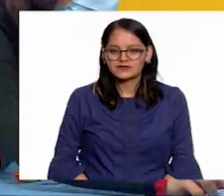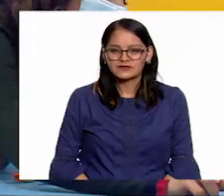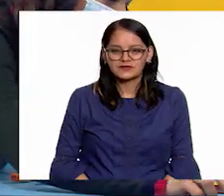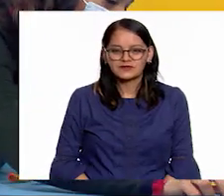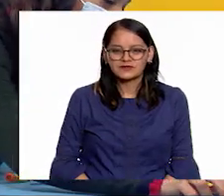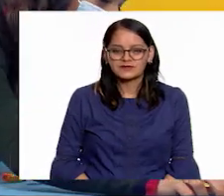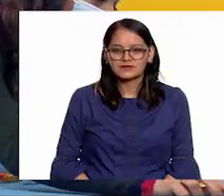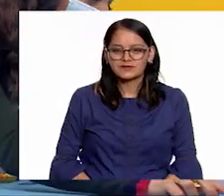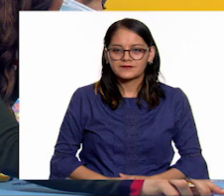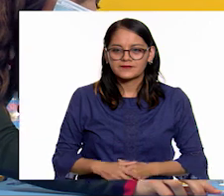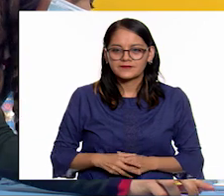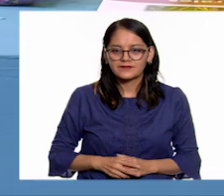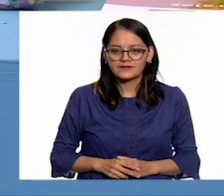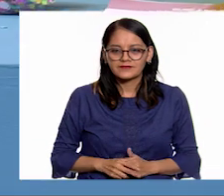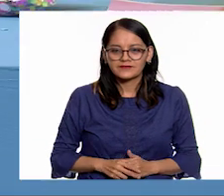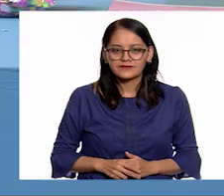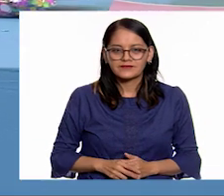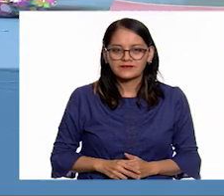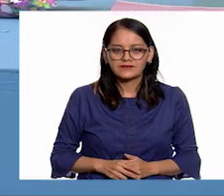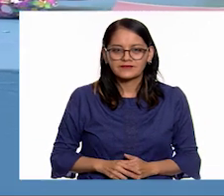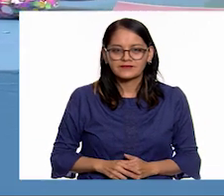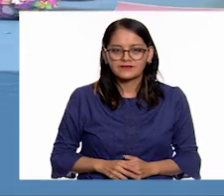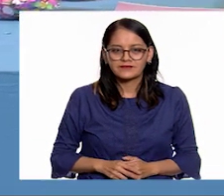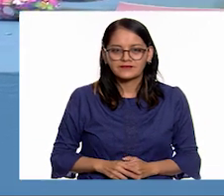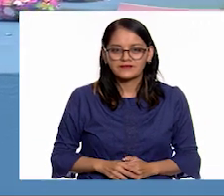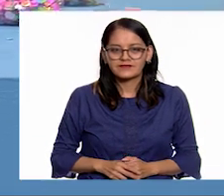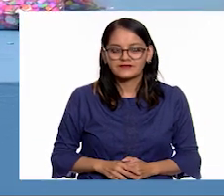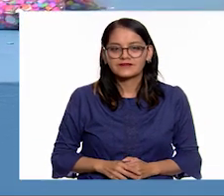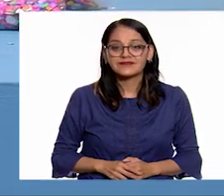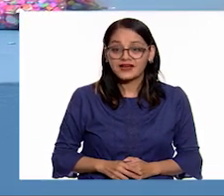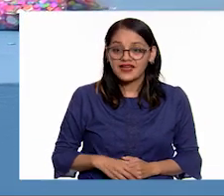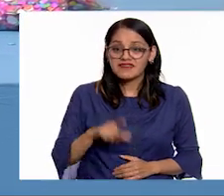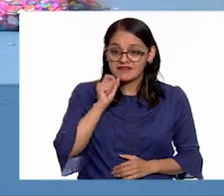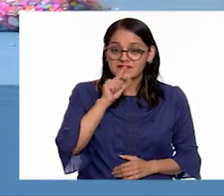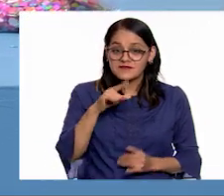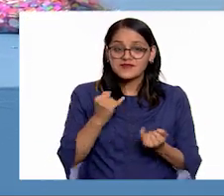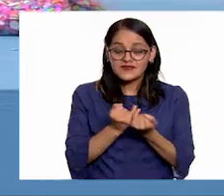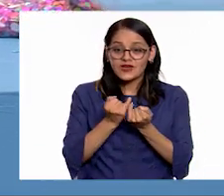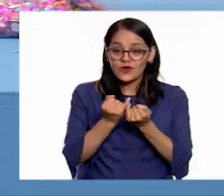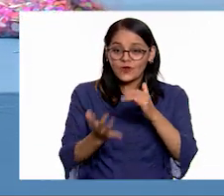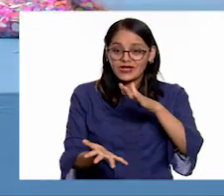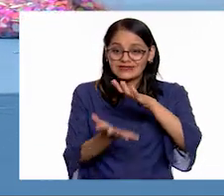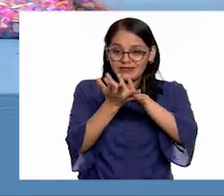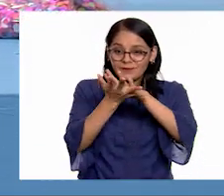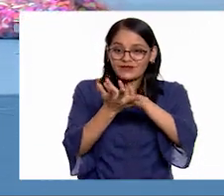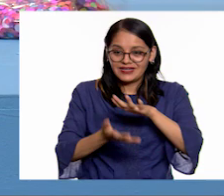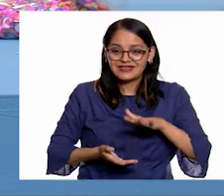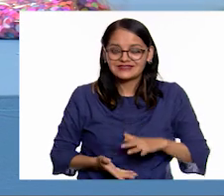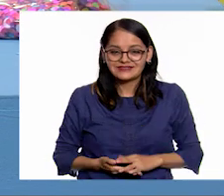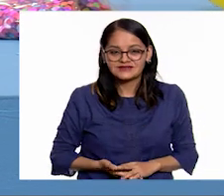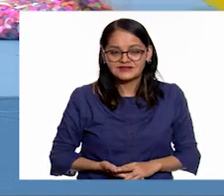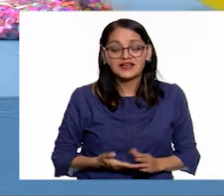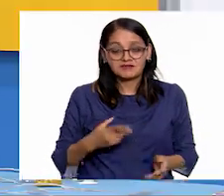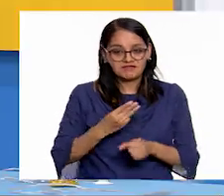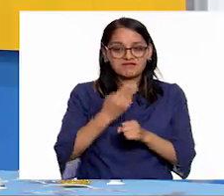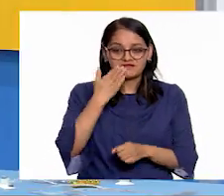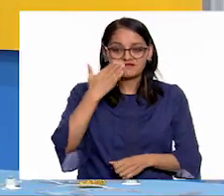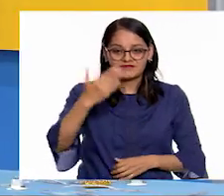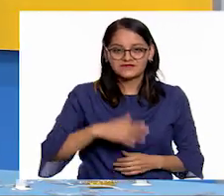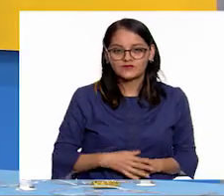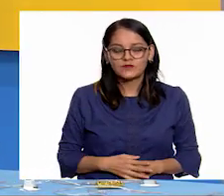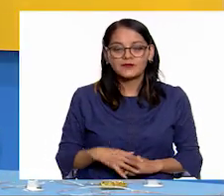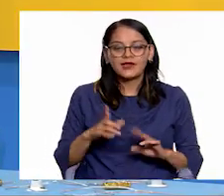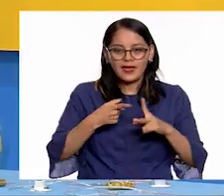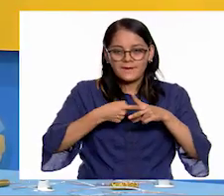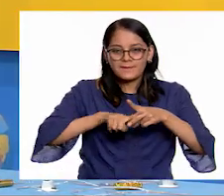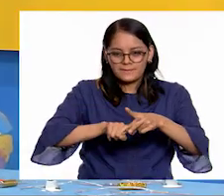ver. ¿Qué pasó? Ay, también se pegaron. Se pegaron. Muy bien.